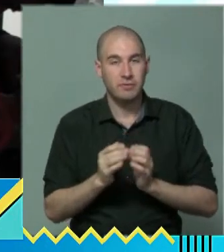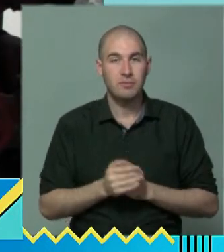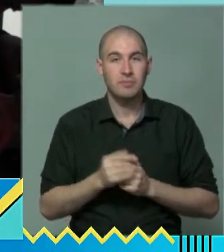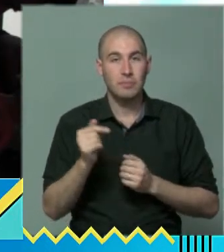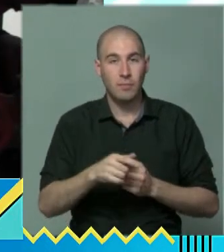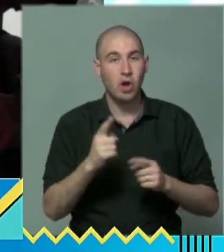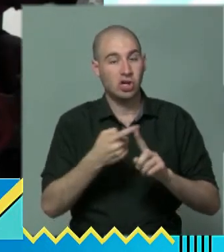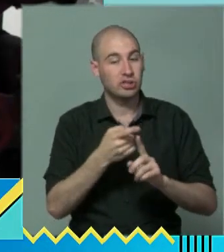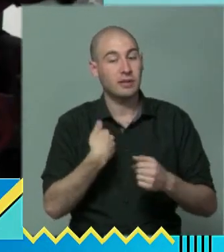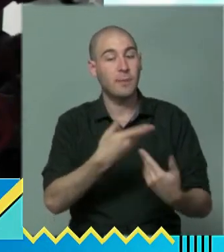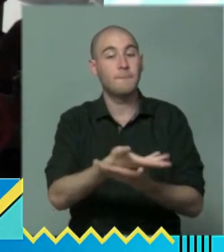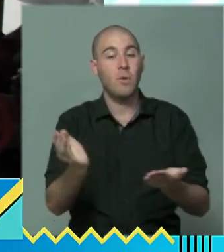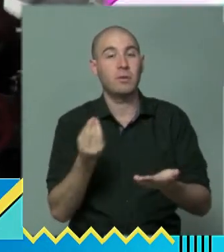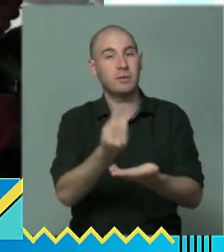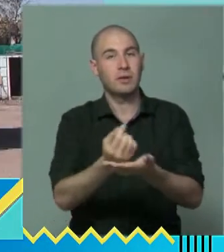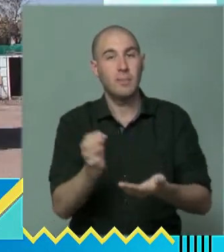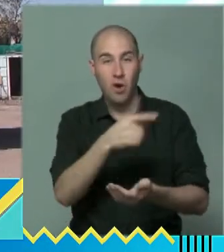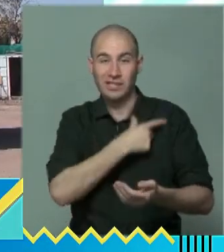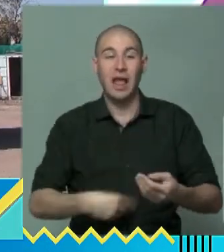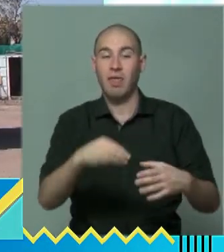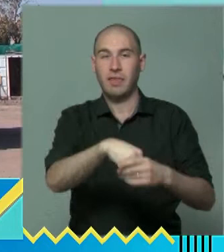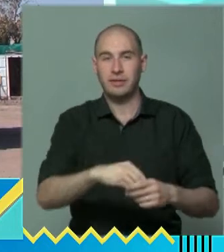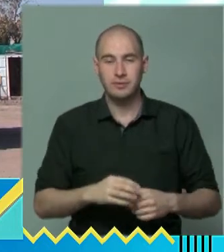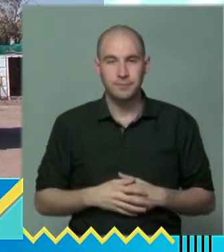llegar a tus contactos públicos, vos que estás en el Estado.